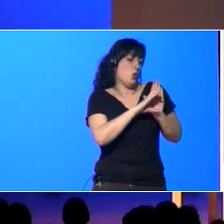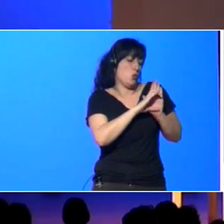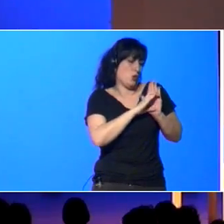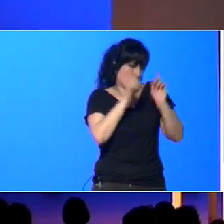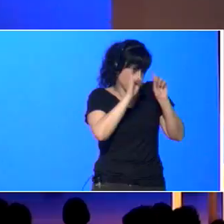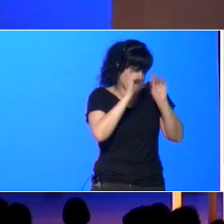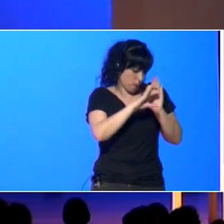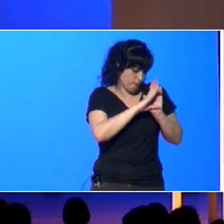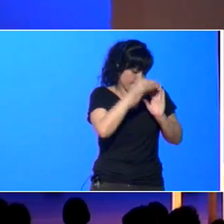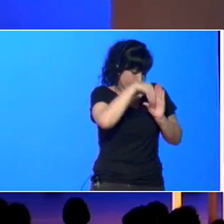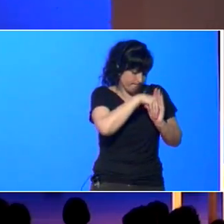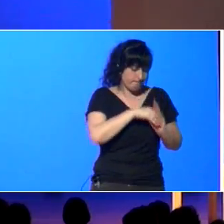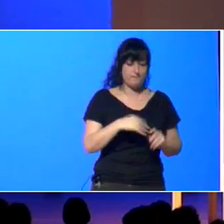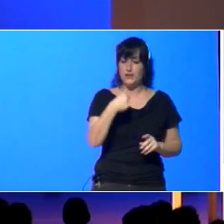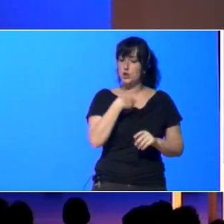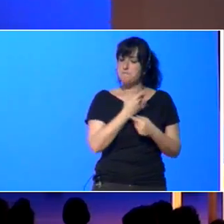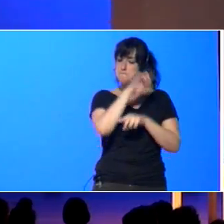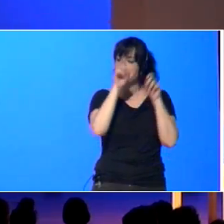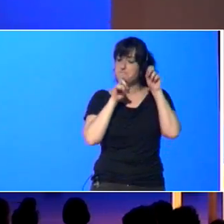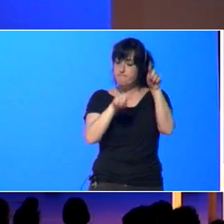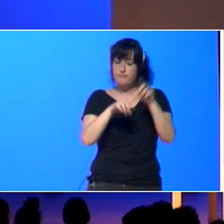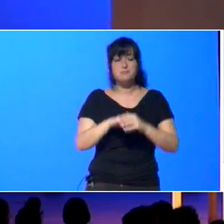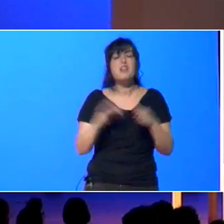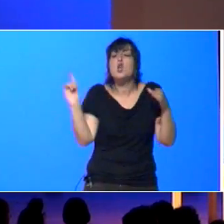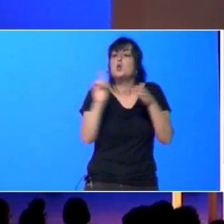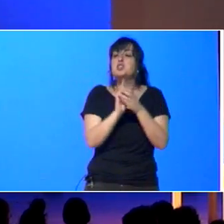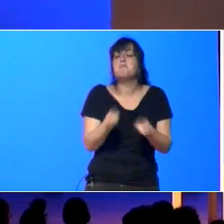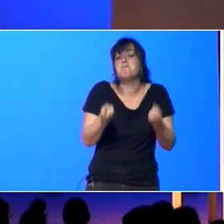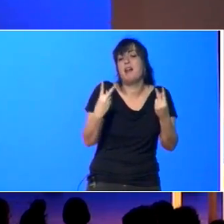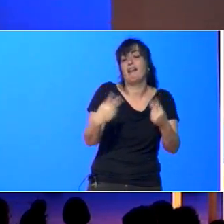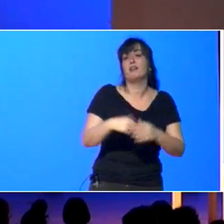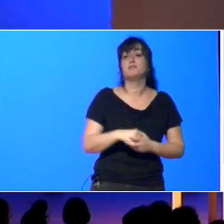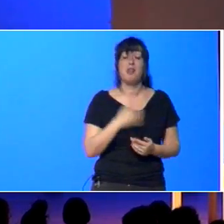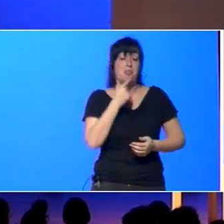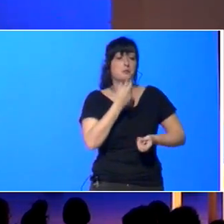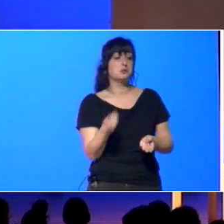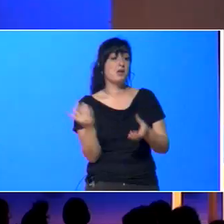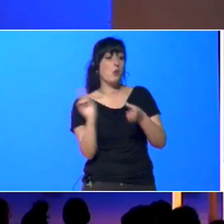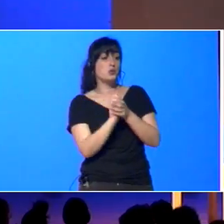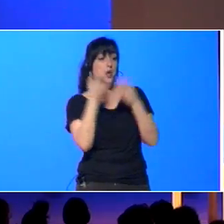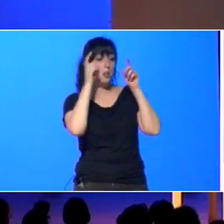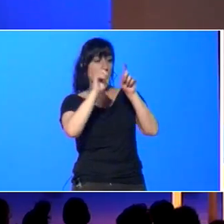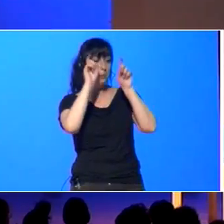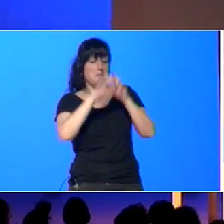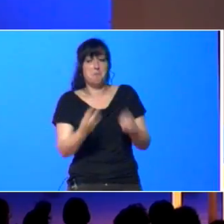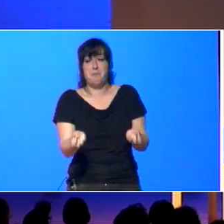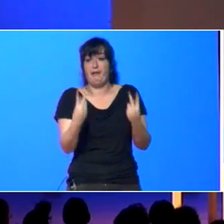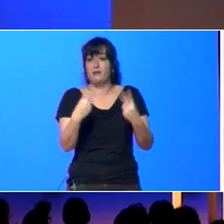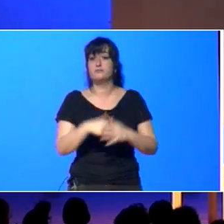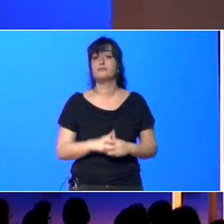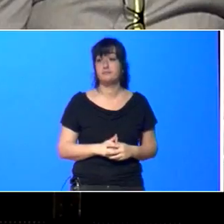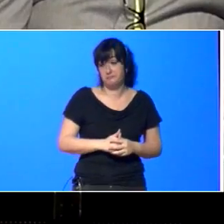yo quería hacer una pregunta, ¿no? ¿La inclusión para qué? Hablamos de inclusión educativa, ¿para qué?